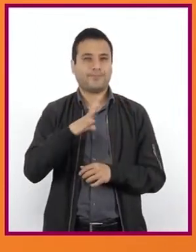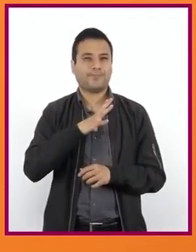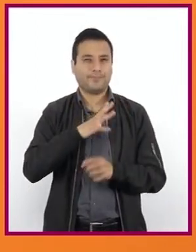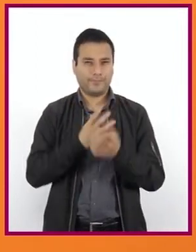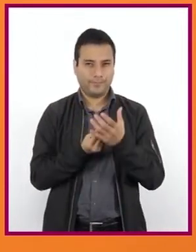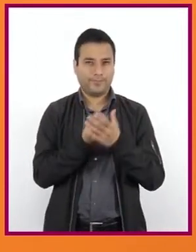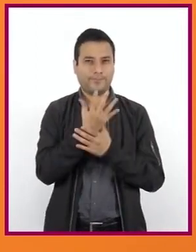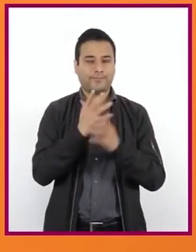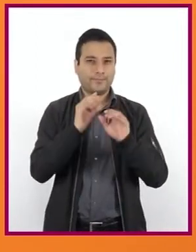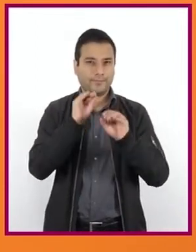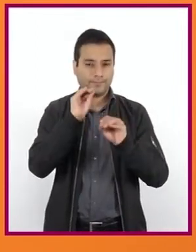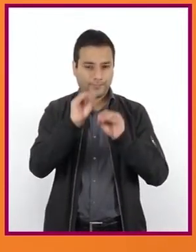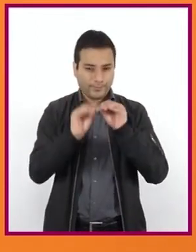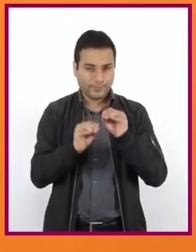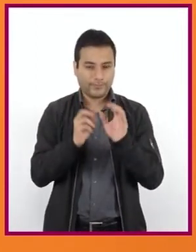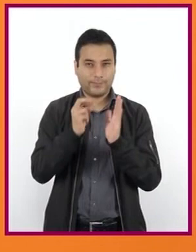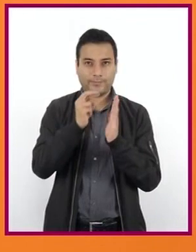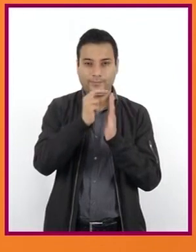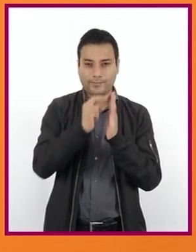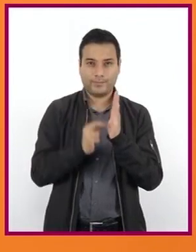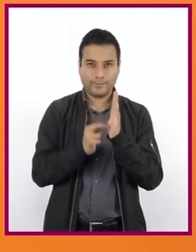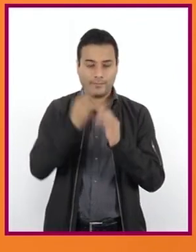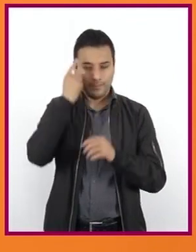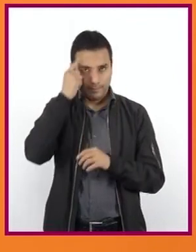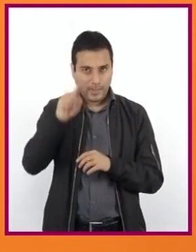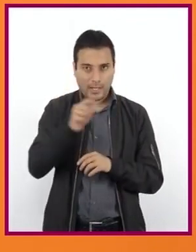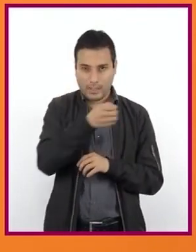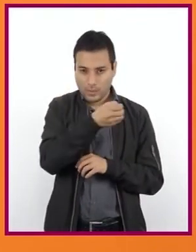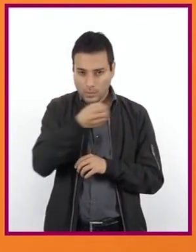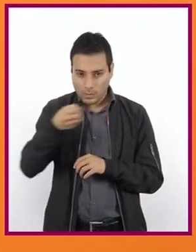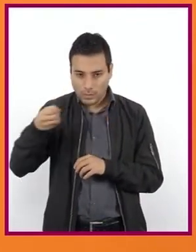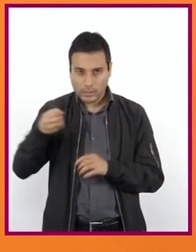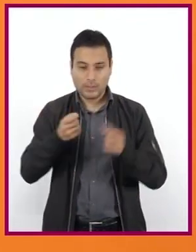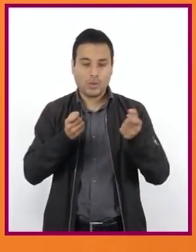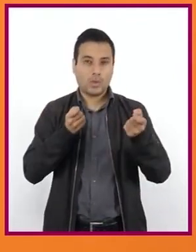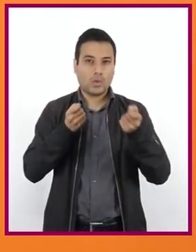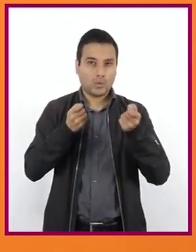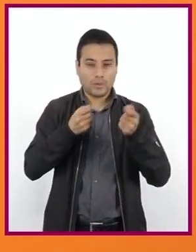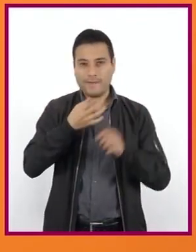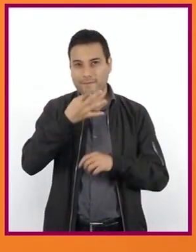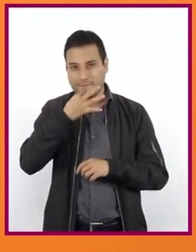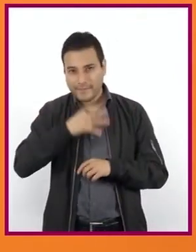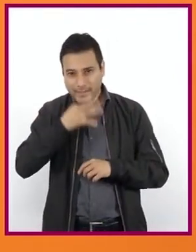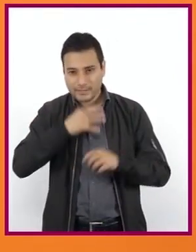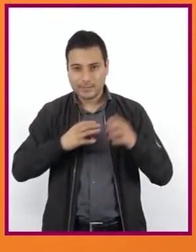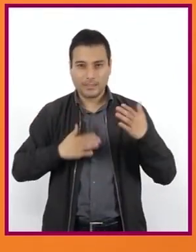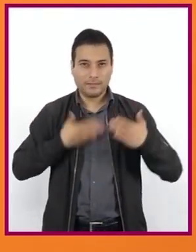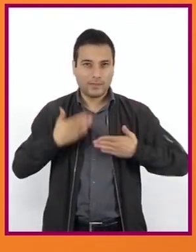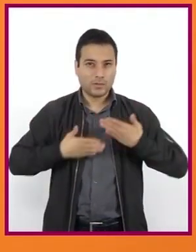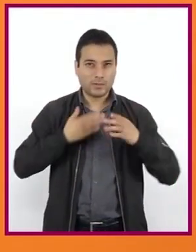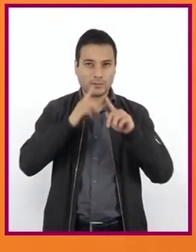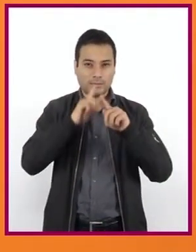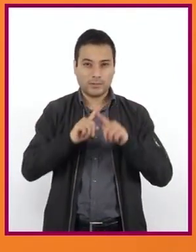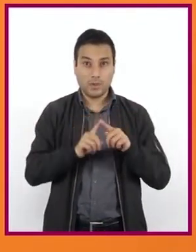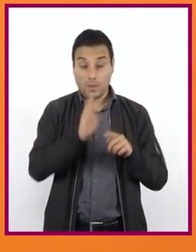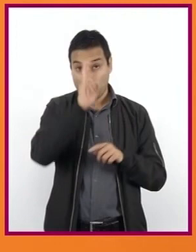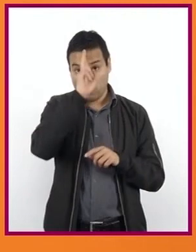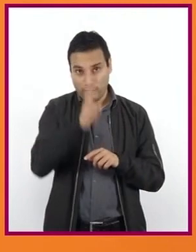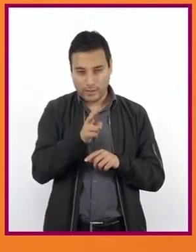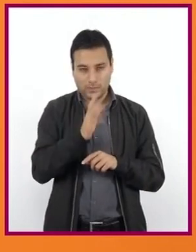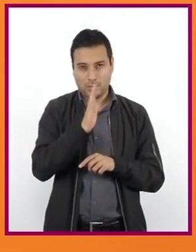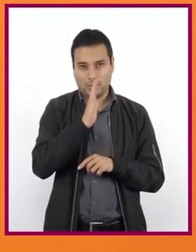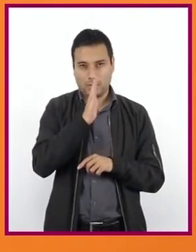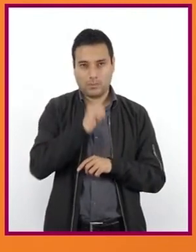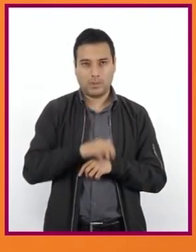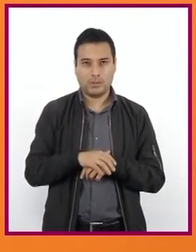para ordenar y controlar las diversiones y fiestas, pero no prohibirlas, puesto que